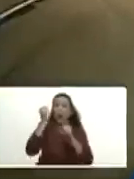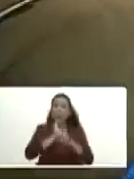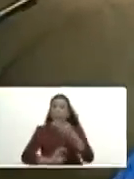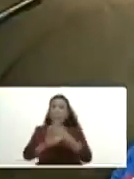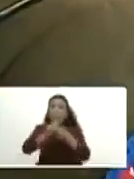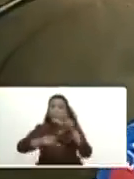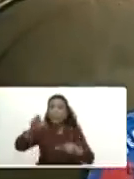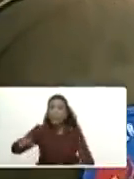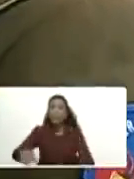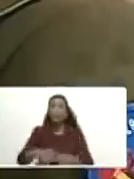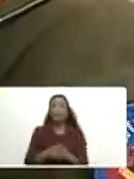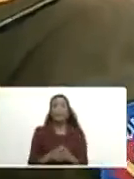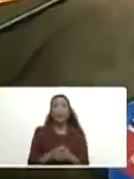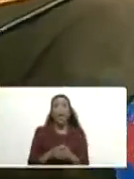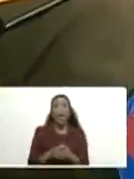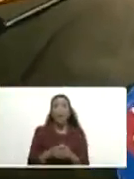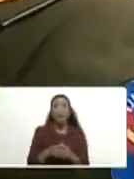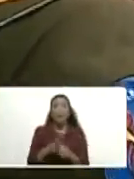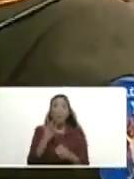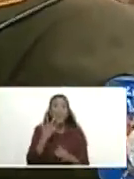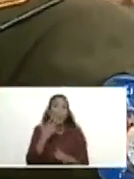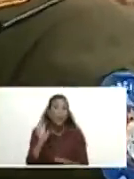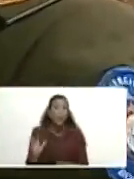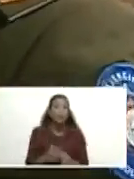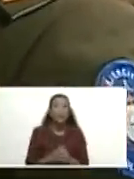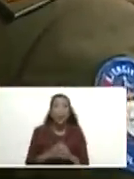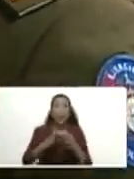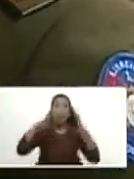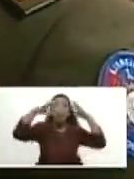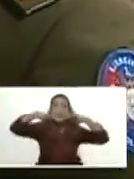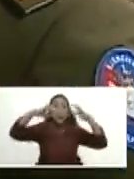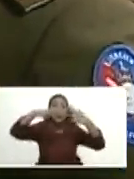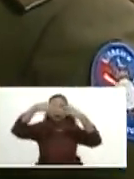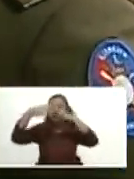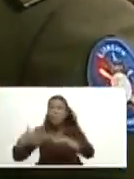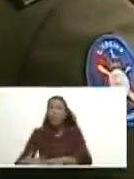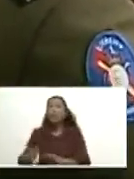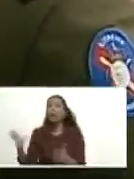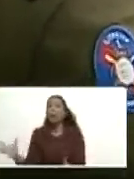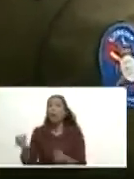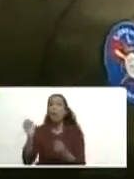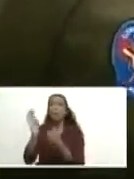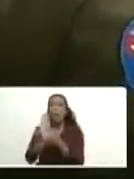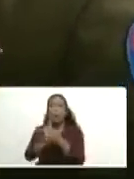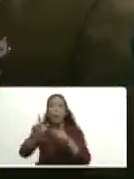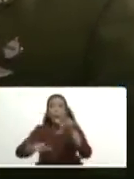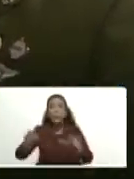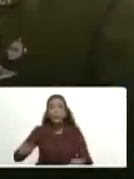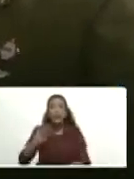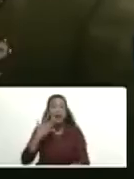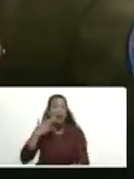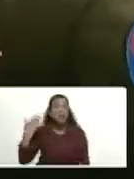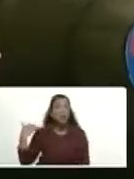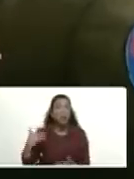protección civil y en los casos de desastre. Además, recientemente la activación. Chávez Vive, mi comandante